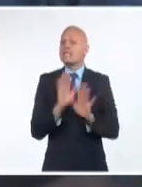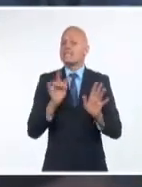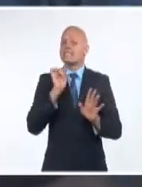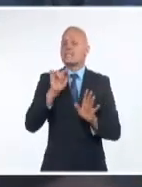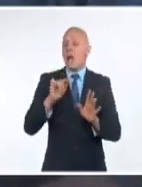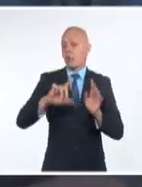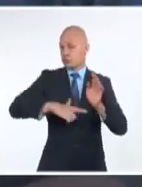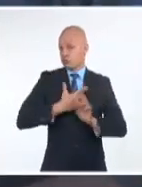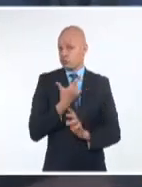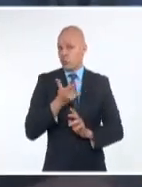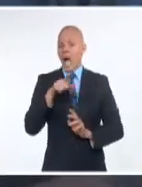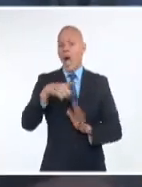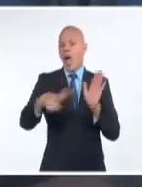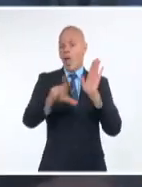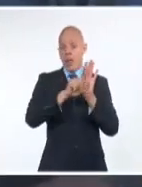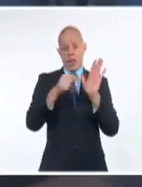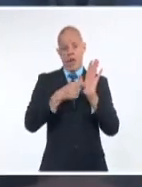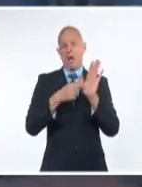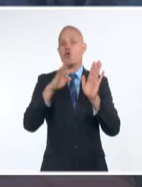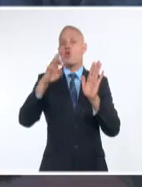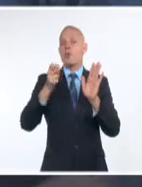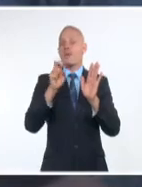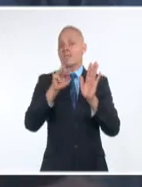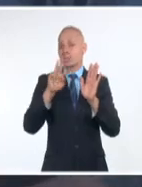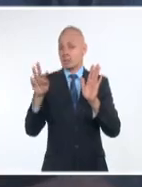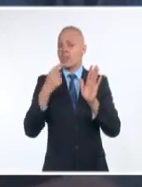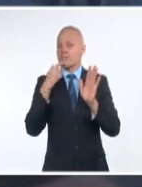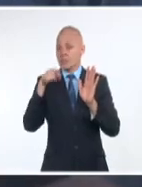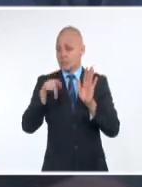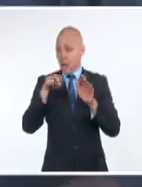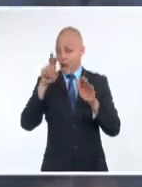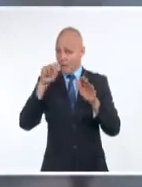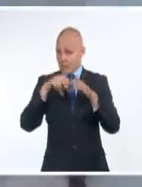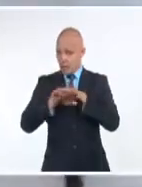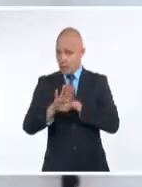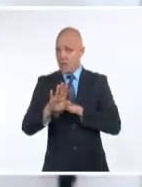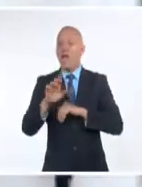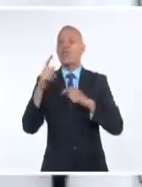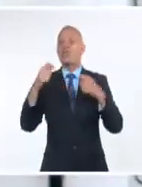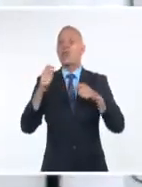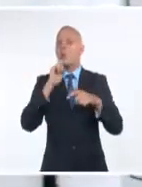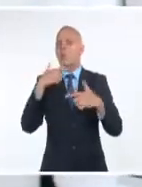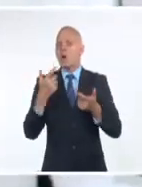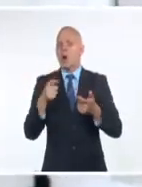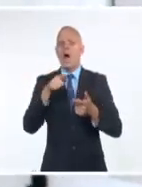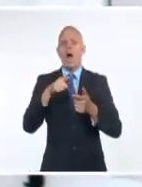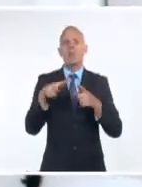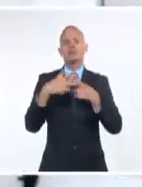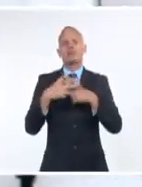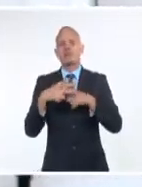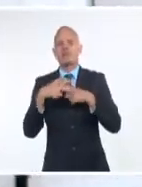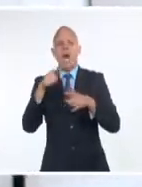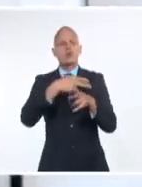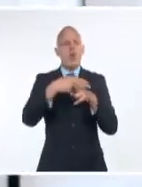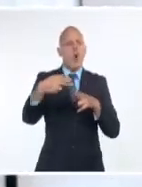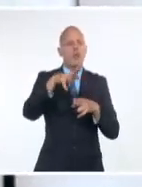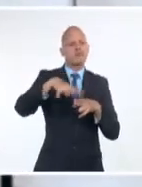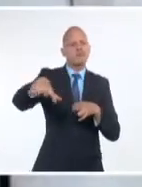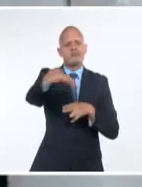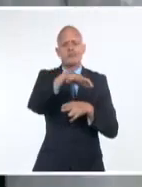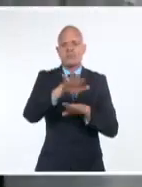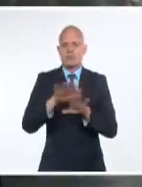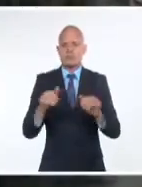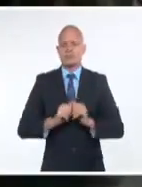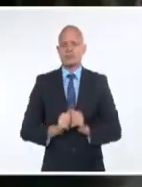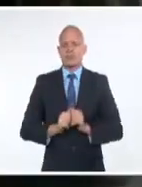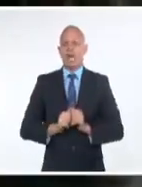los museos municipales y el municipio, la respuesta que le da a la necesidad de recuperar este espacio, decide el municipio